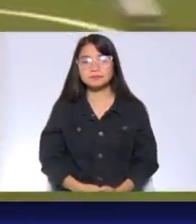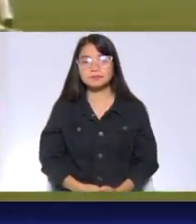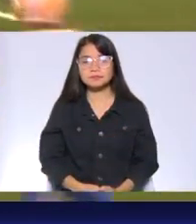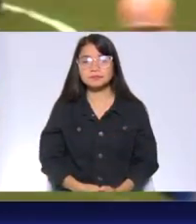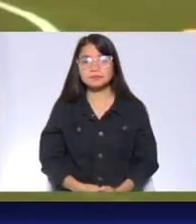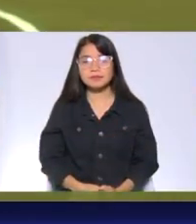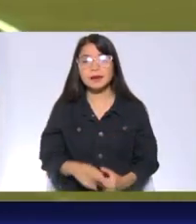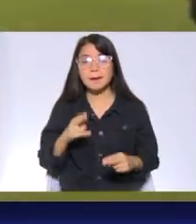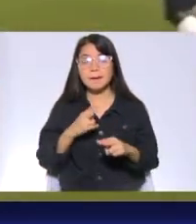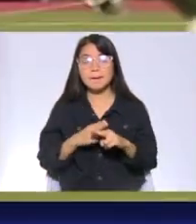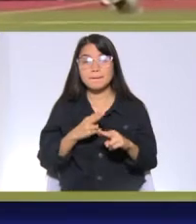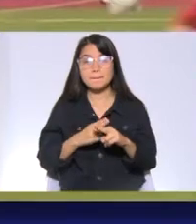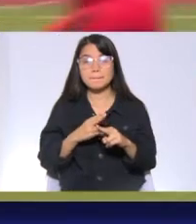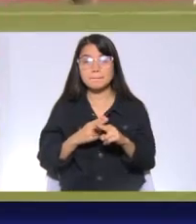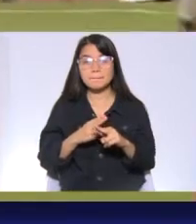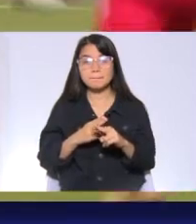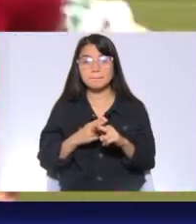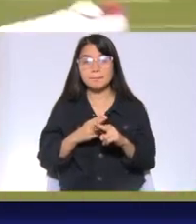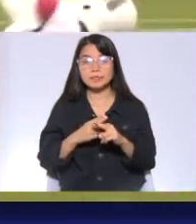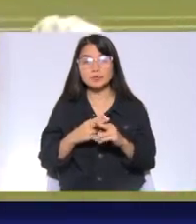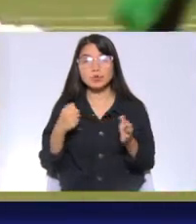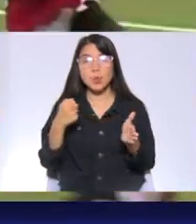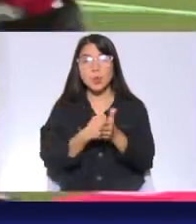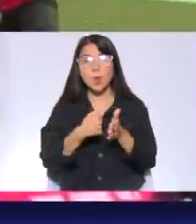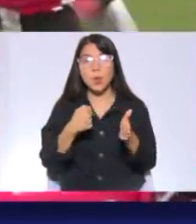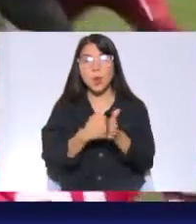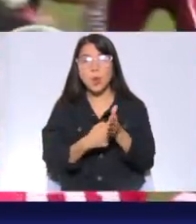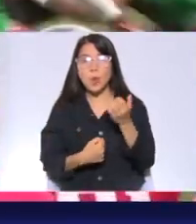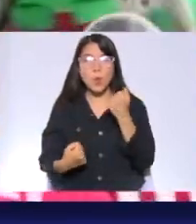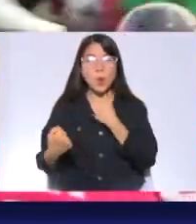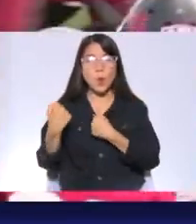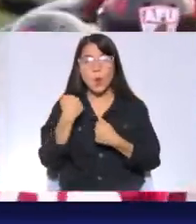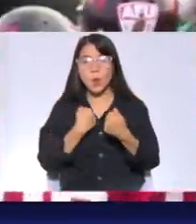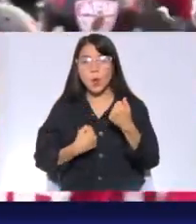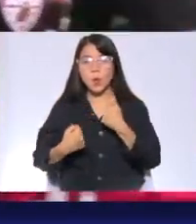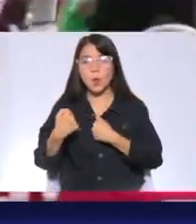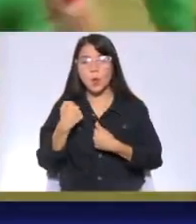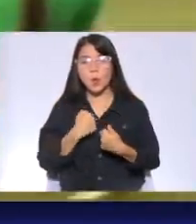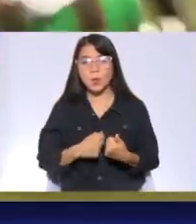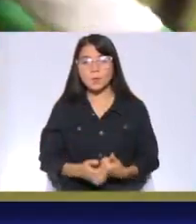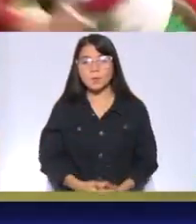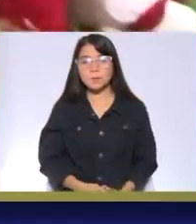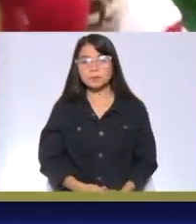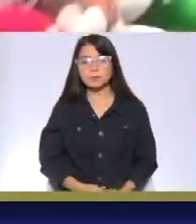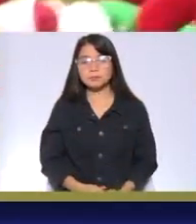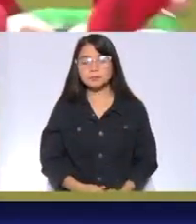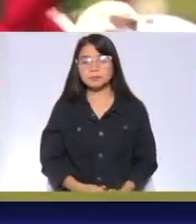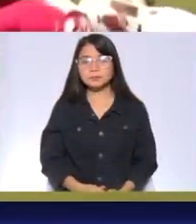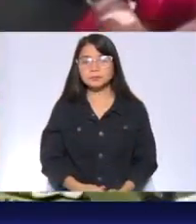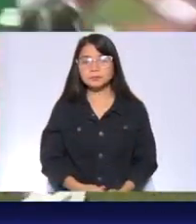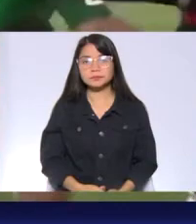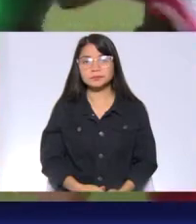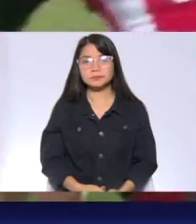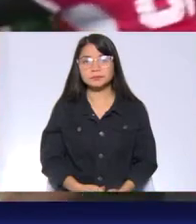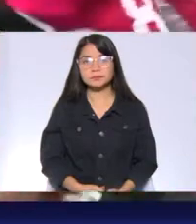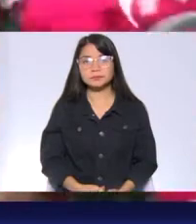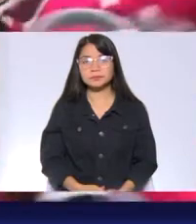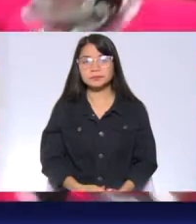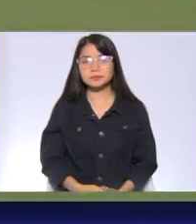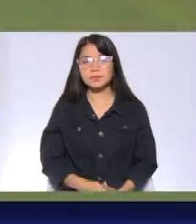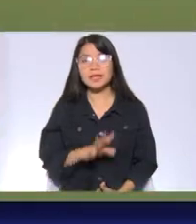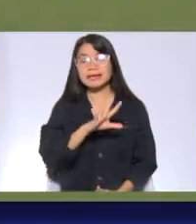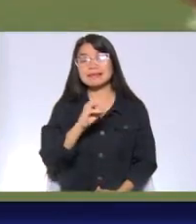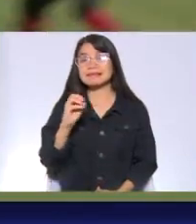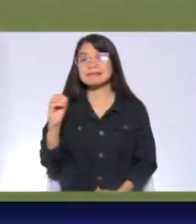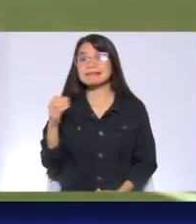ser muy sano. Pero no solo los golpes son la causa de fallecimiento de este deporte. El consumo de esteroides eleva a más de 500 de las muertes